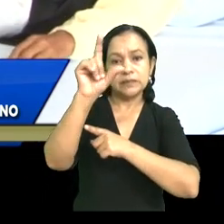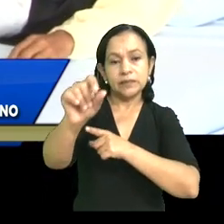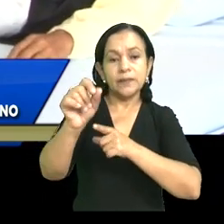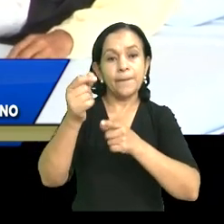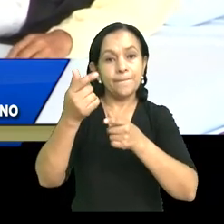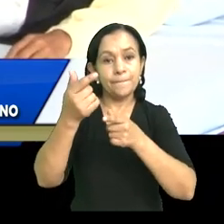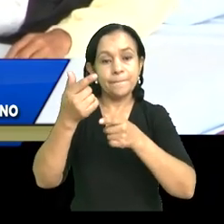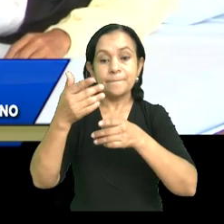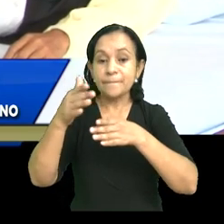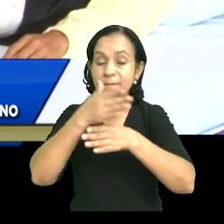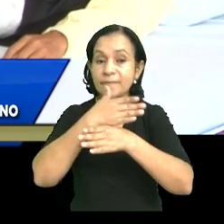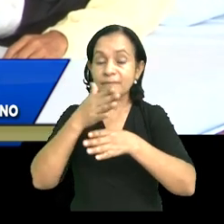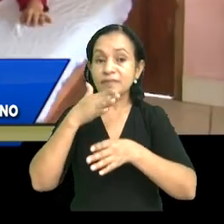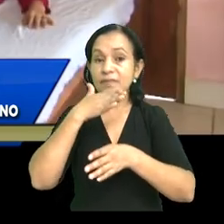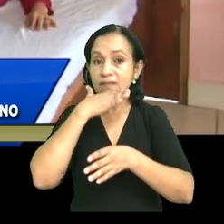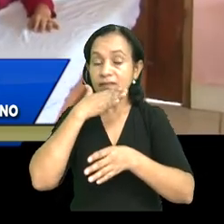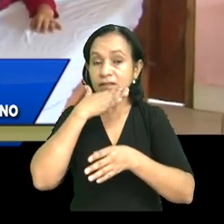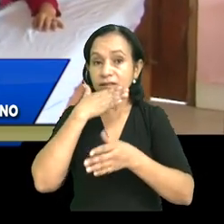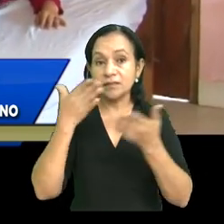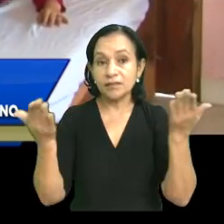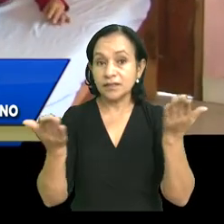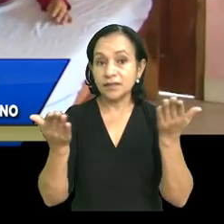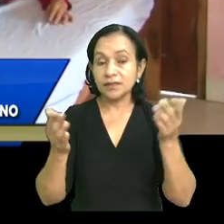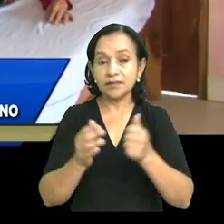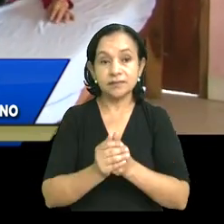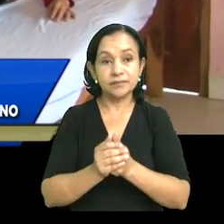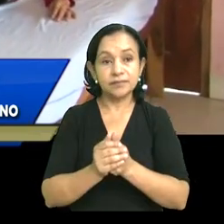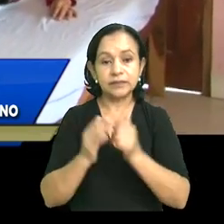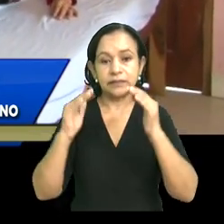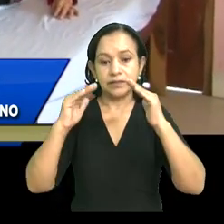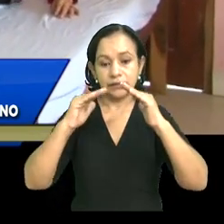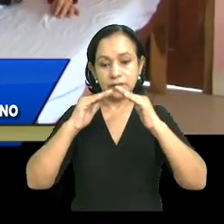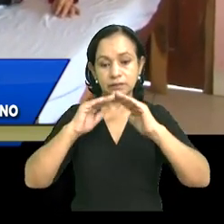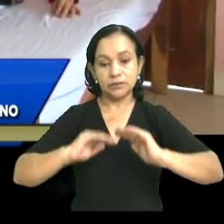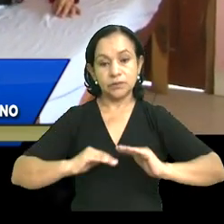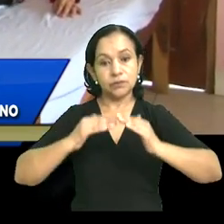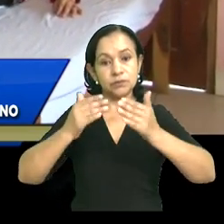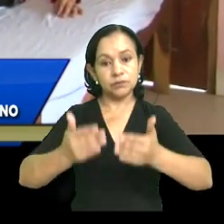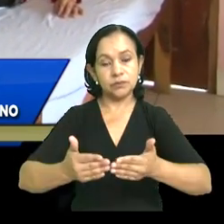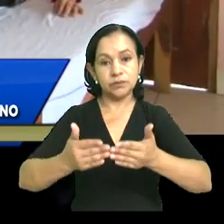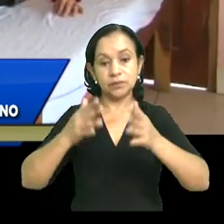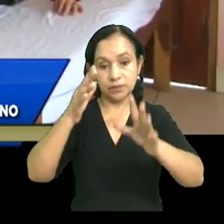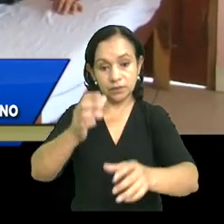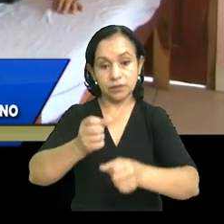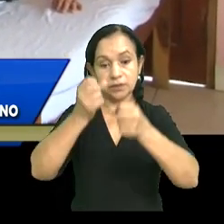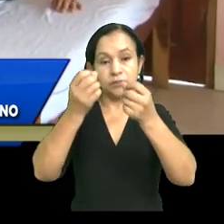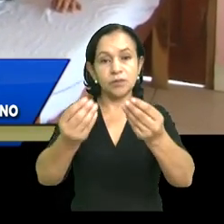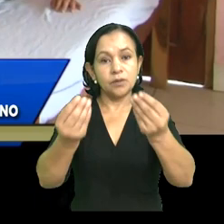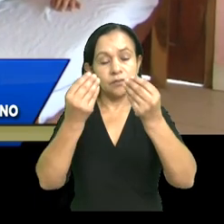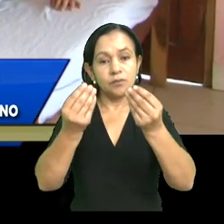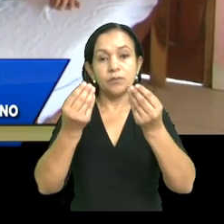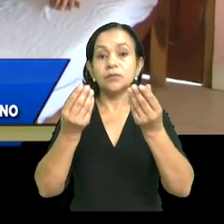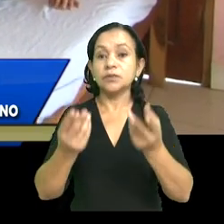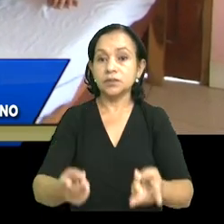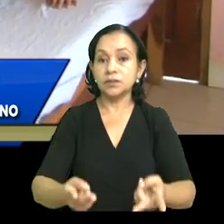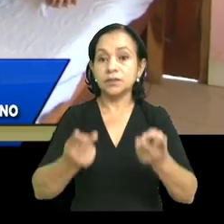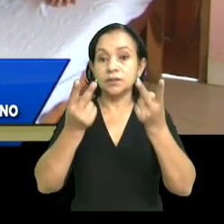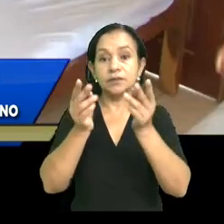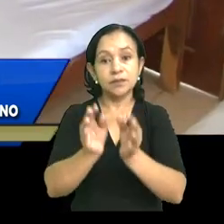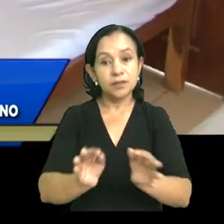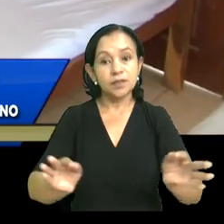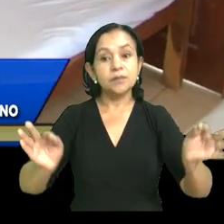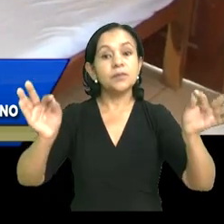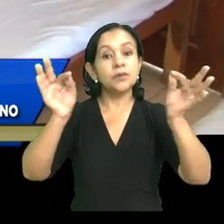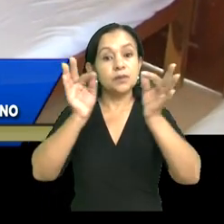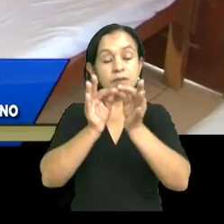sí, por las distancias que existen, literalmente las casas maternas salvan vidas. las casas maternas son fundamentales, sobre todo